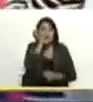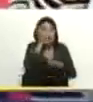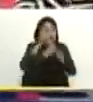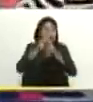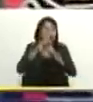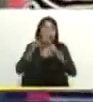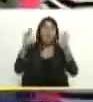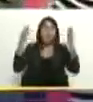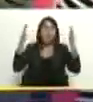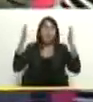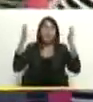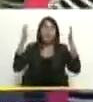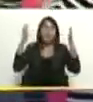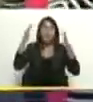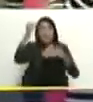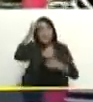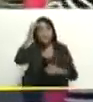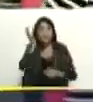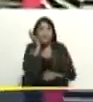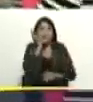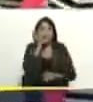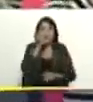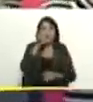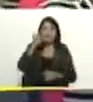aplauso a Tibisay.